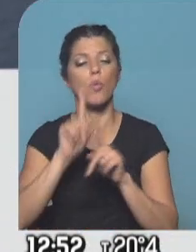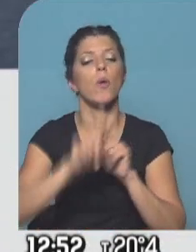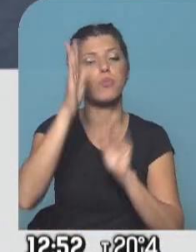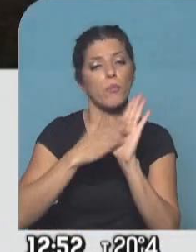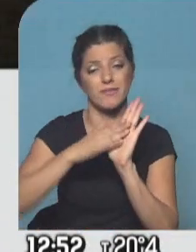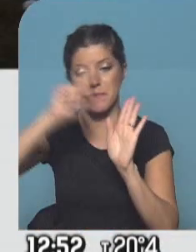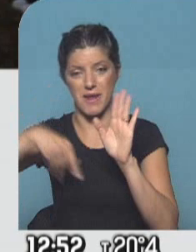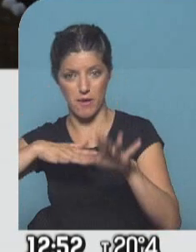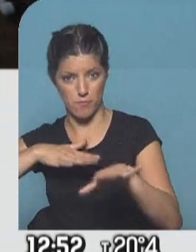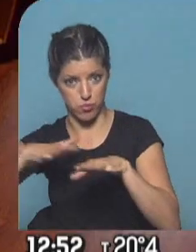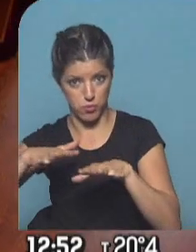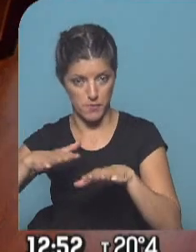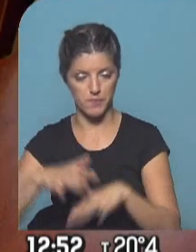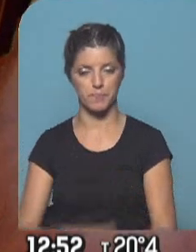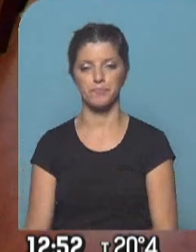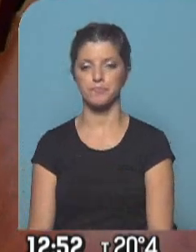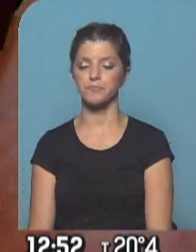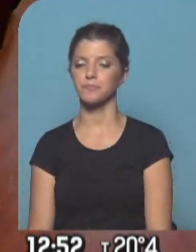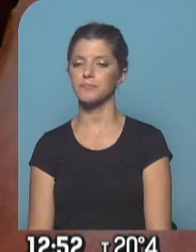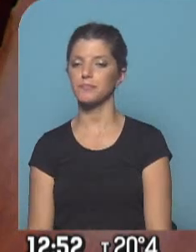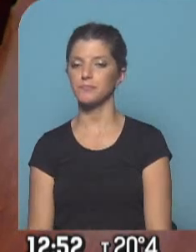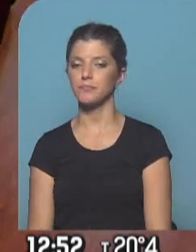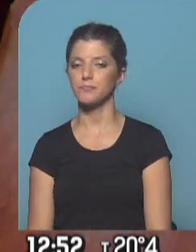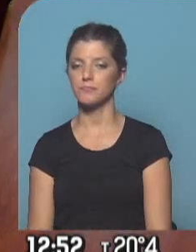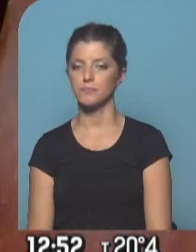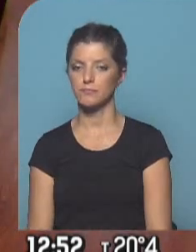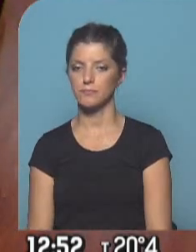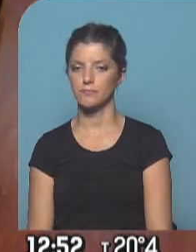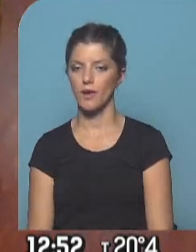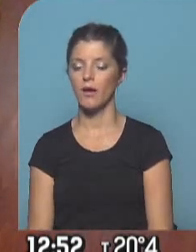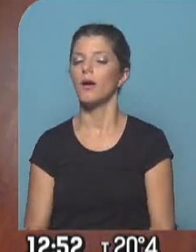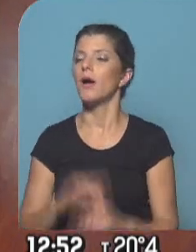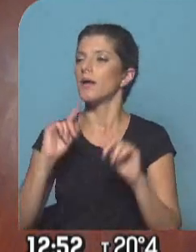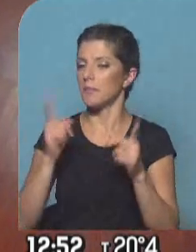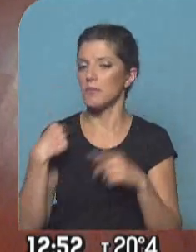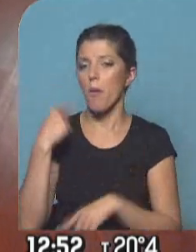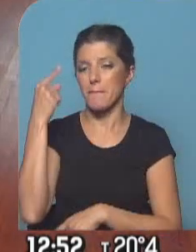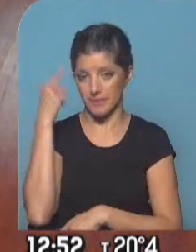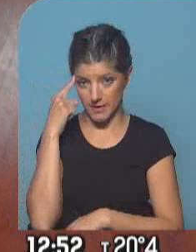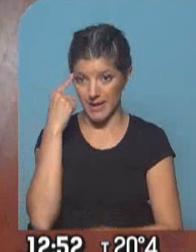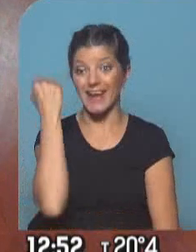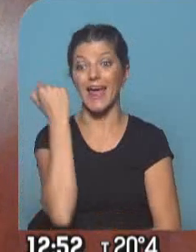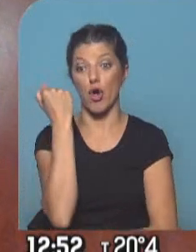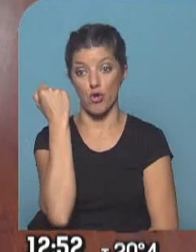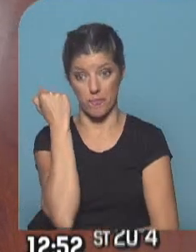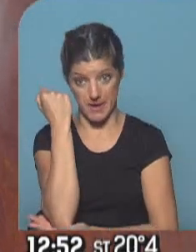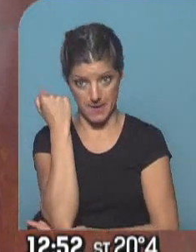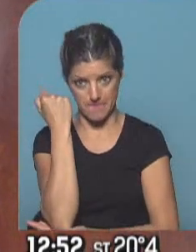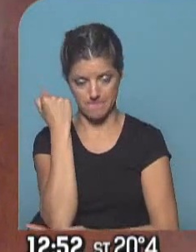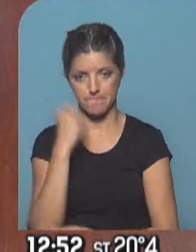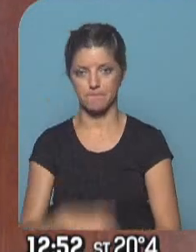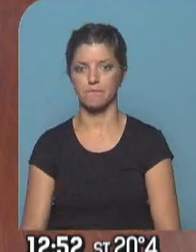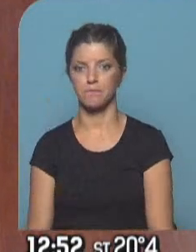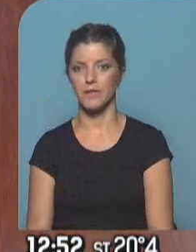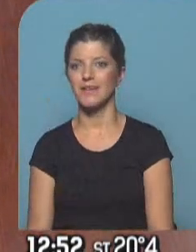otro ensayo nuclear. Raúl. También hay que medir las consecuencias económicas que tienen para el conjunto de países, claro, que están involucrados. Y el